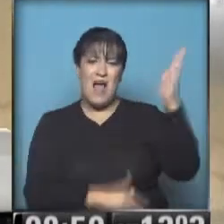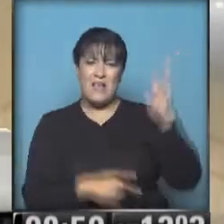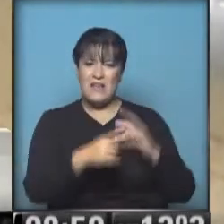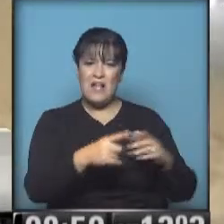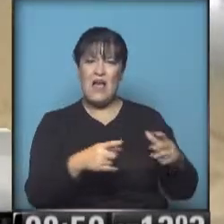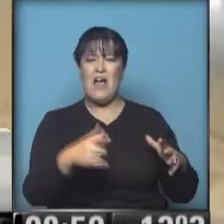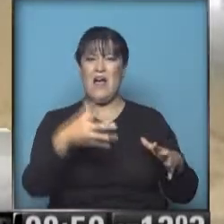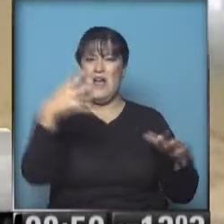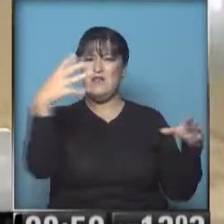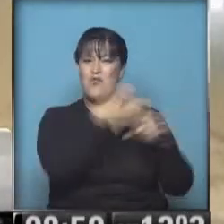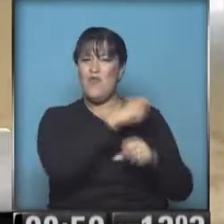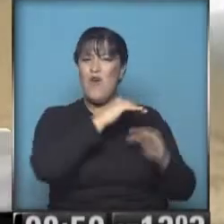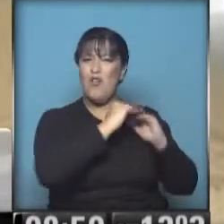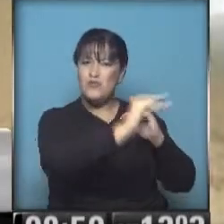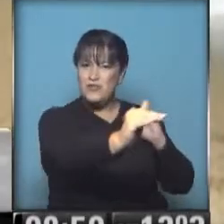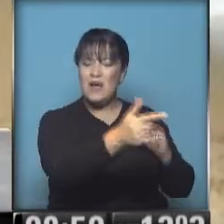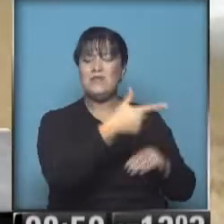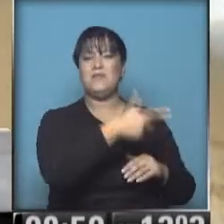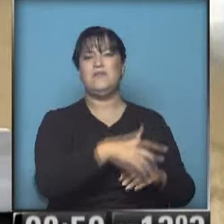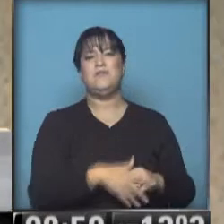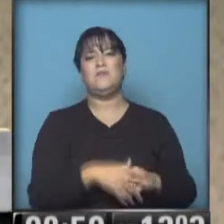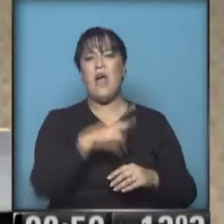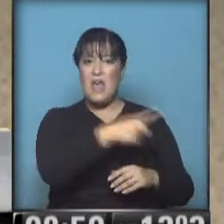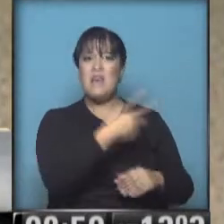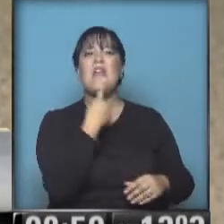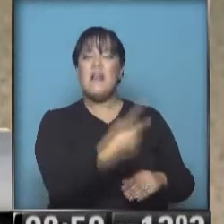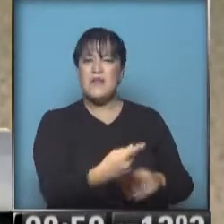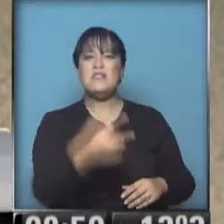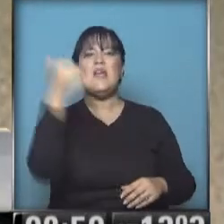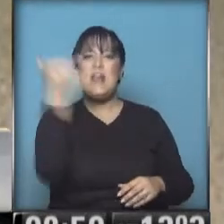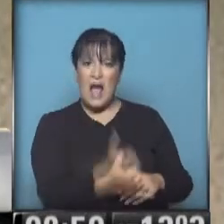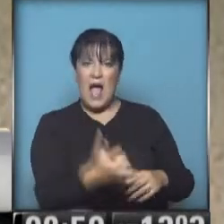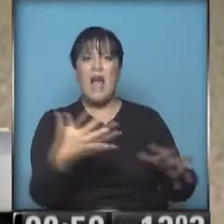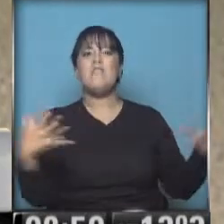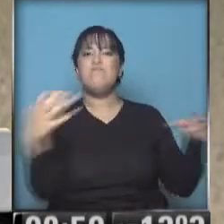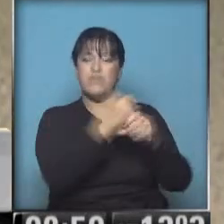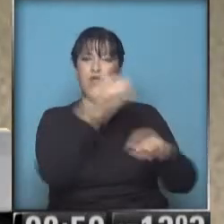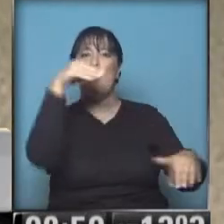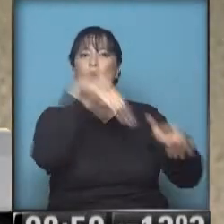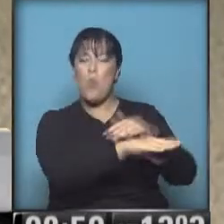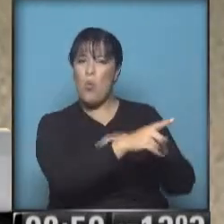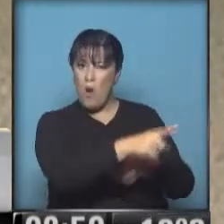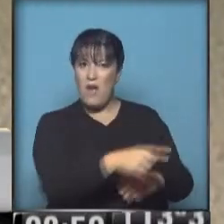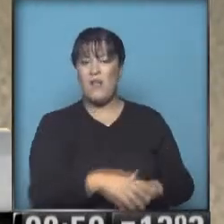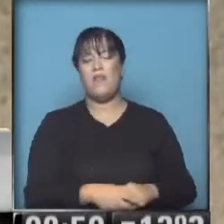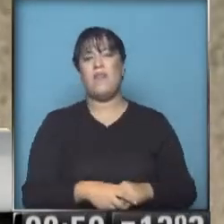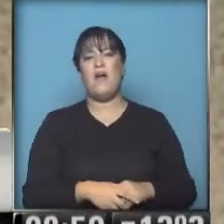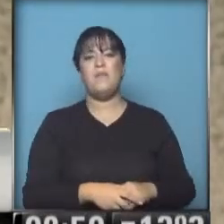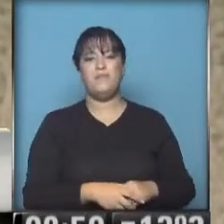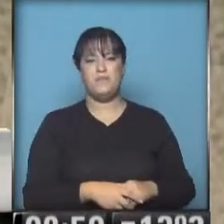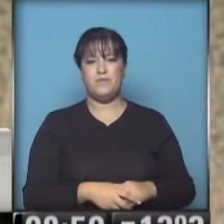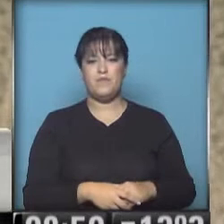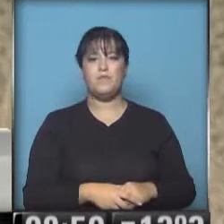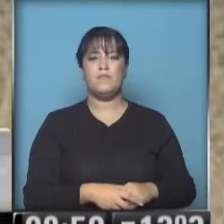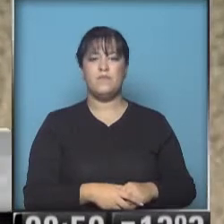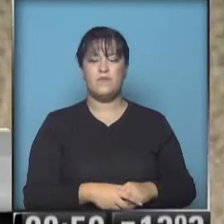al costado de la ruta en los campos que eso quiere decir que ahí hay granos almacenado que ya no se almacena en los grandes silos tradicionales sino que lo